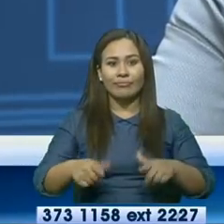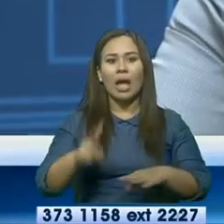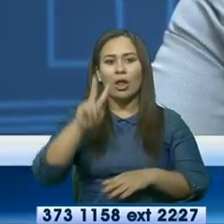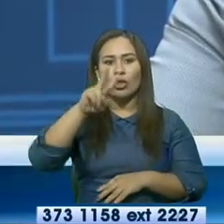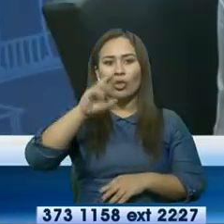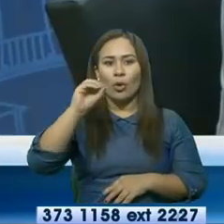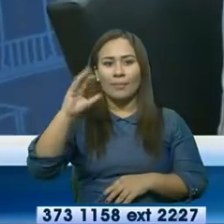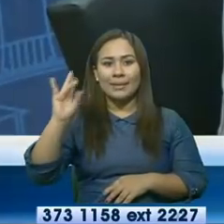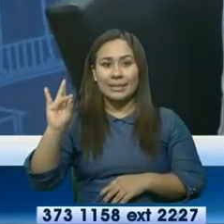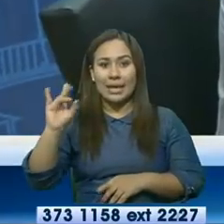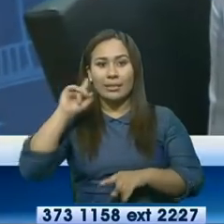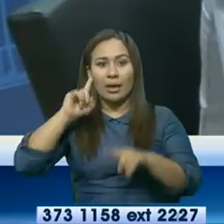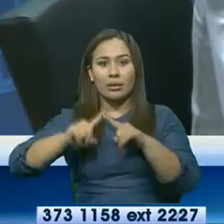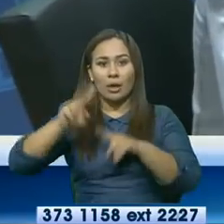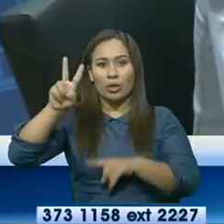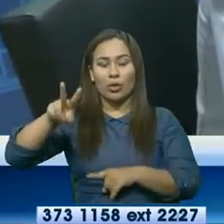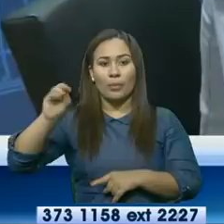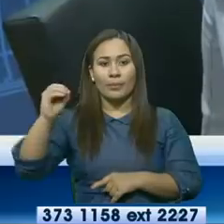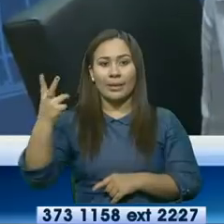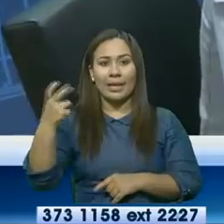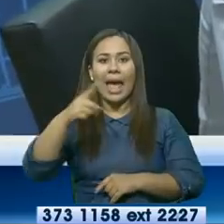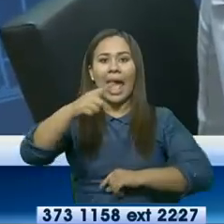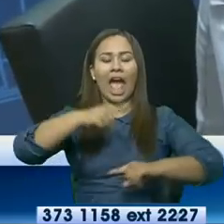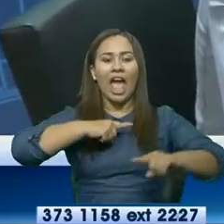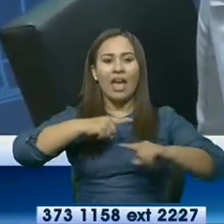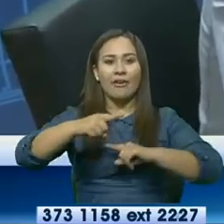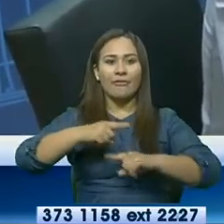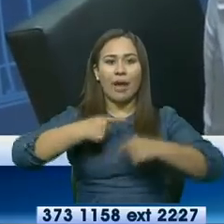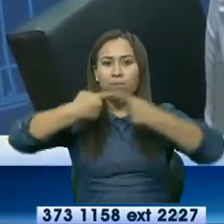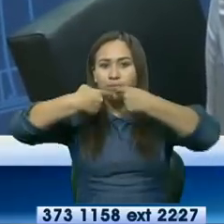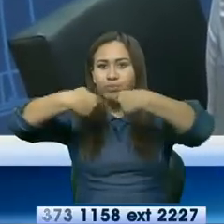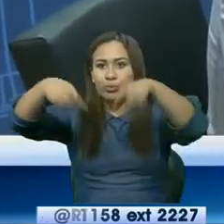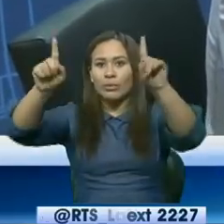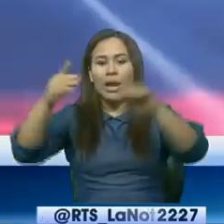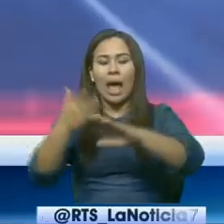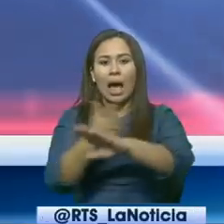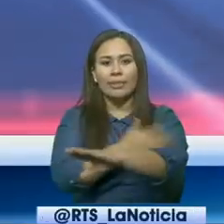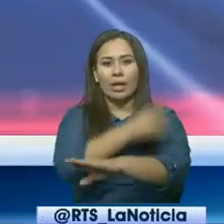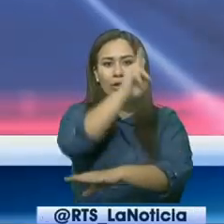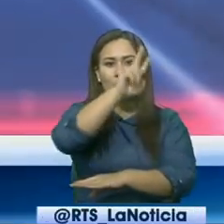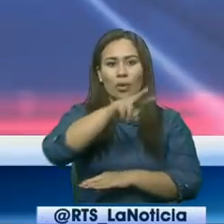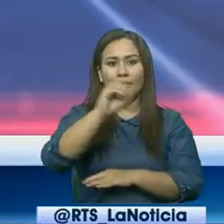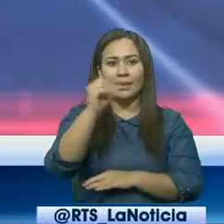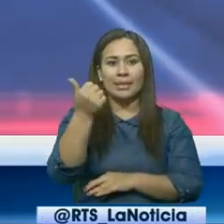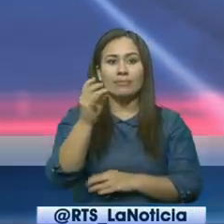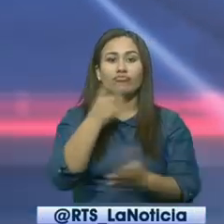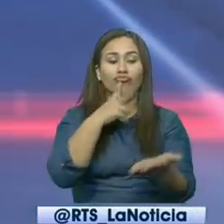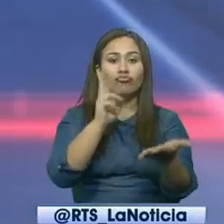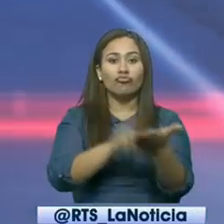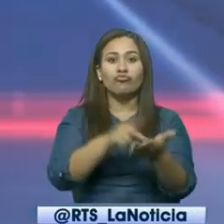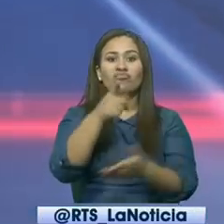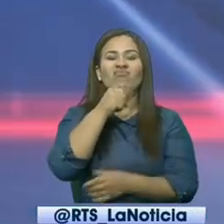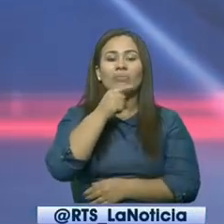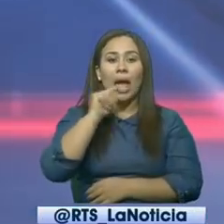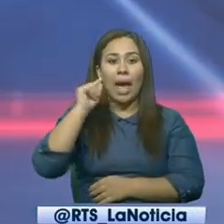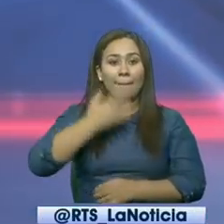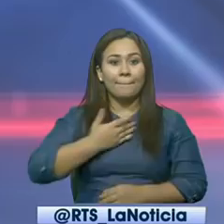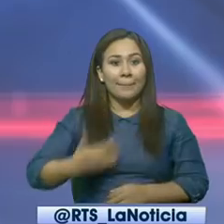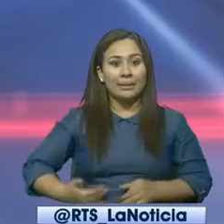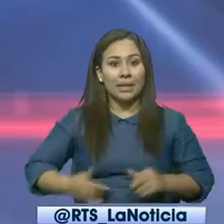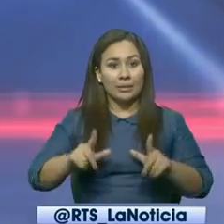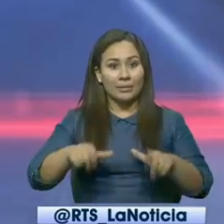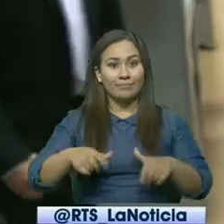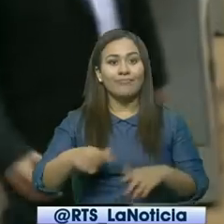y jefe de comunicaciones de la campaña electoral del 2017 a partir de un decreto emitido por el jefe de estado el pasado 20 de febrero